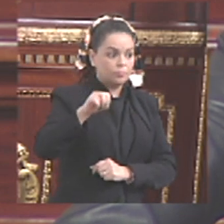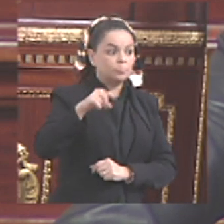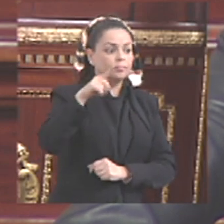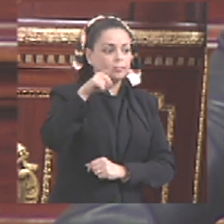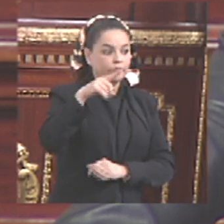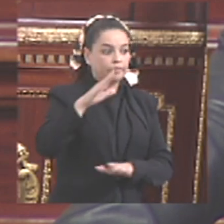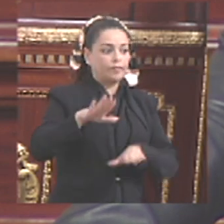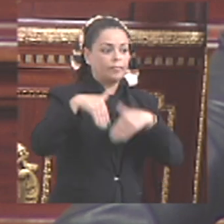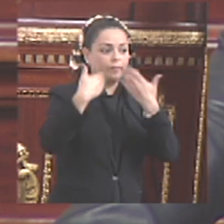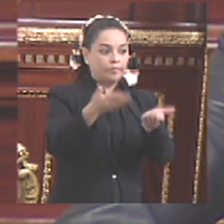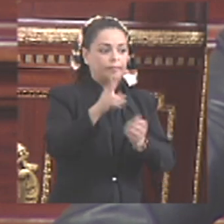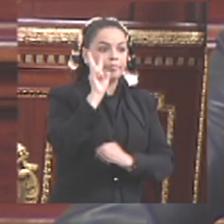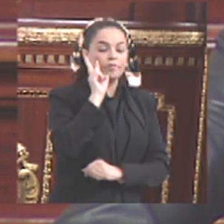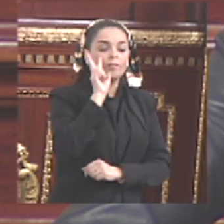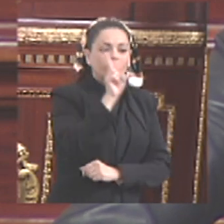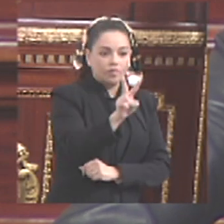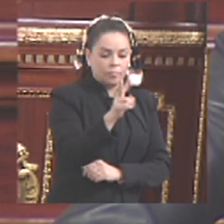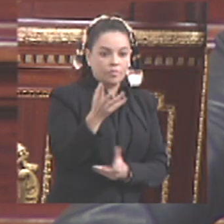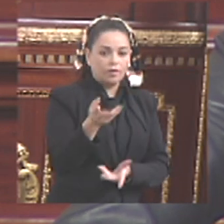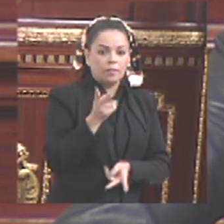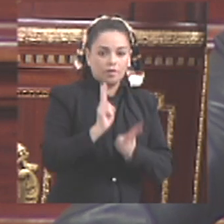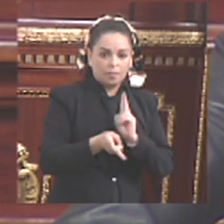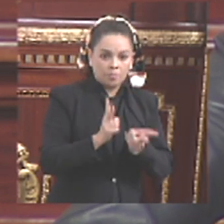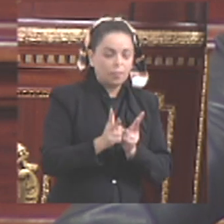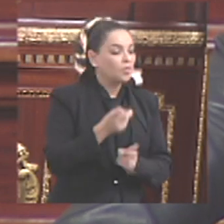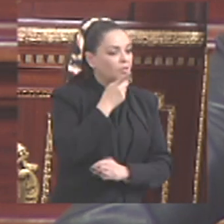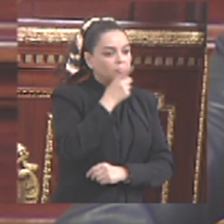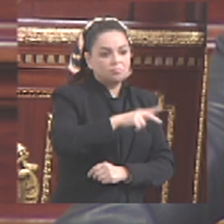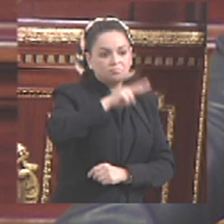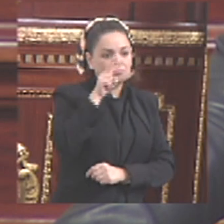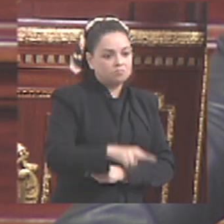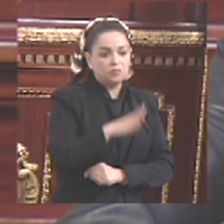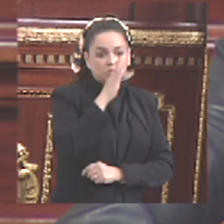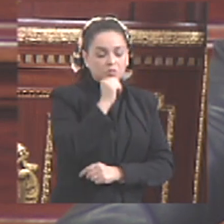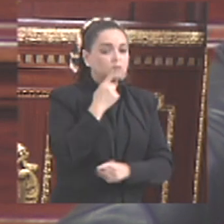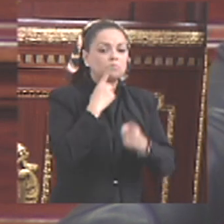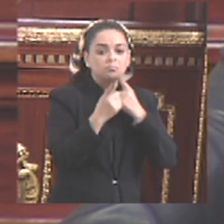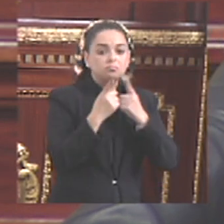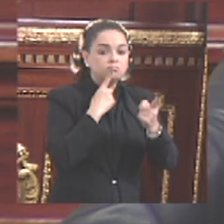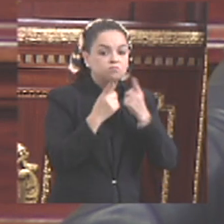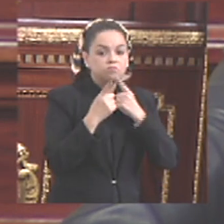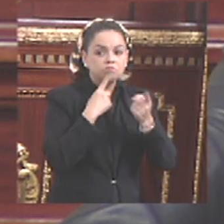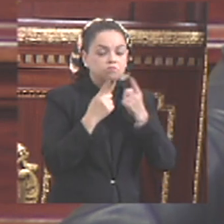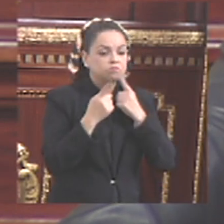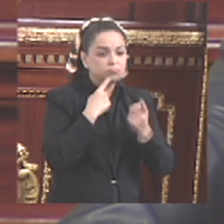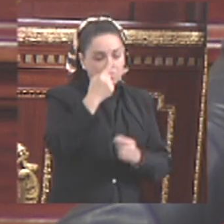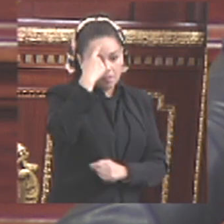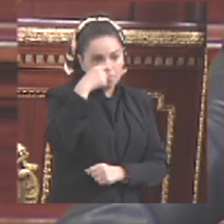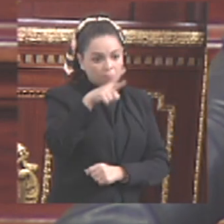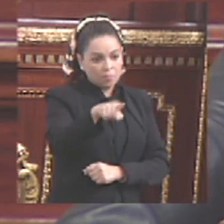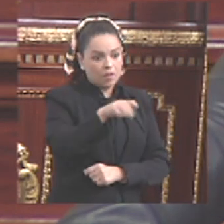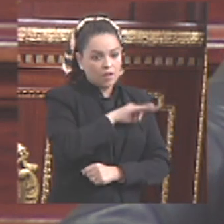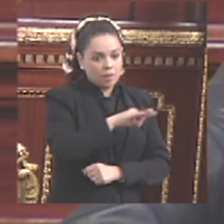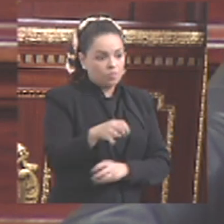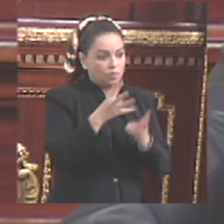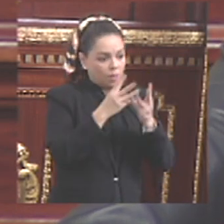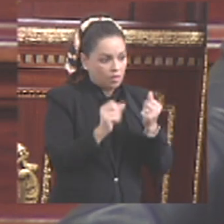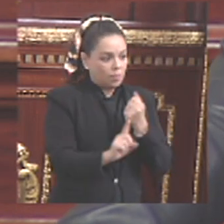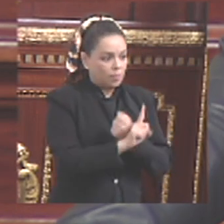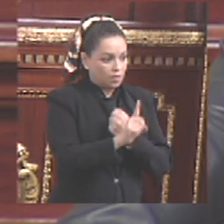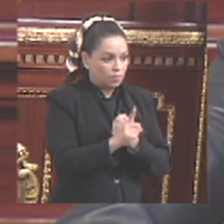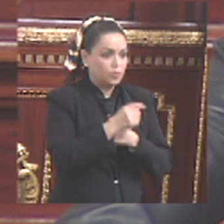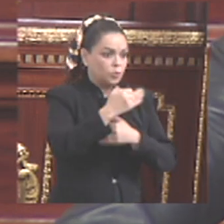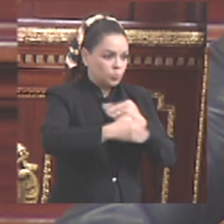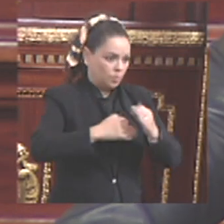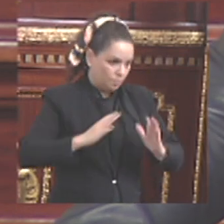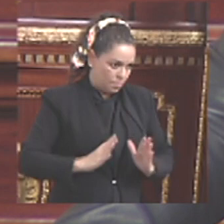no se habían logrado los consensos suficientes para que los damnificados hicieran uso de esta voz. Y ahí es donde todos nosotros